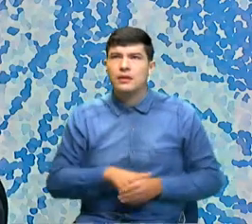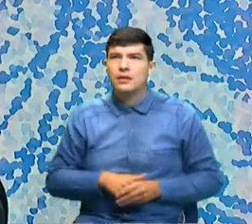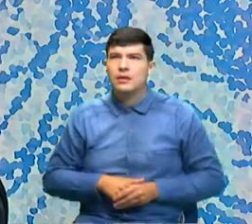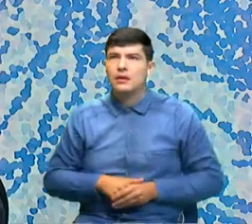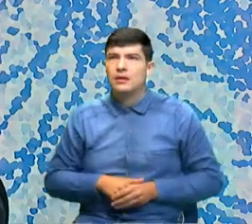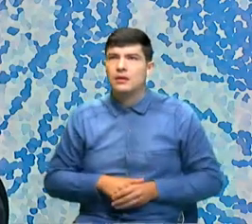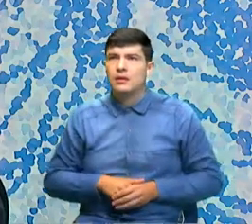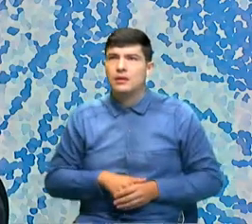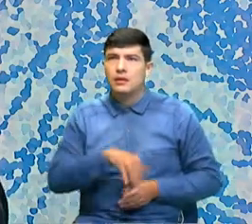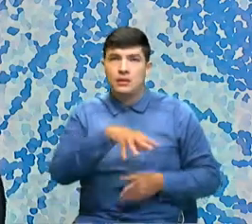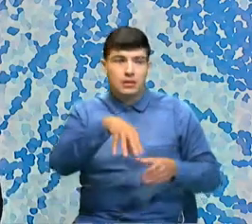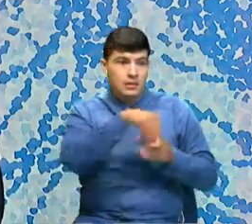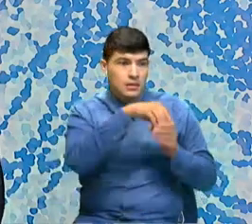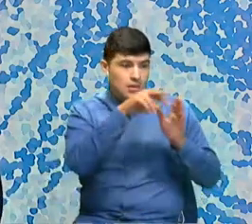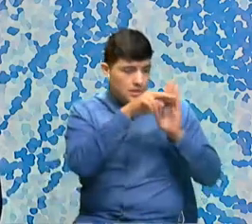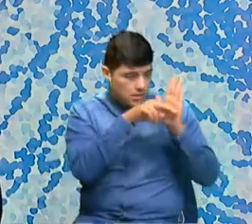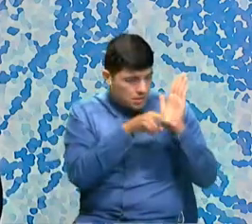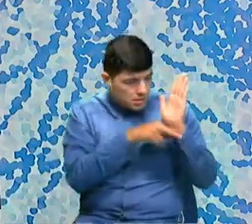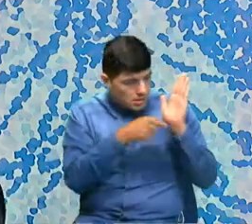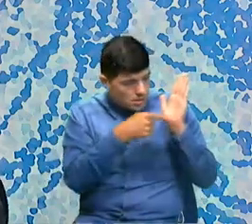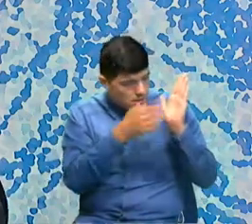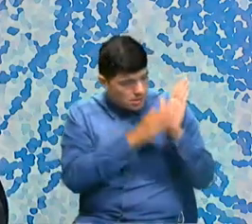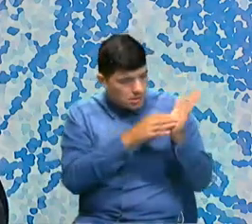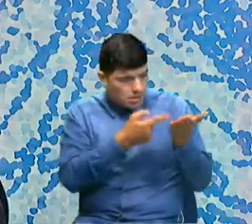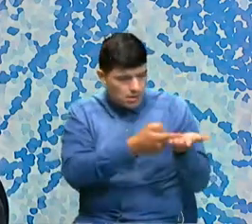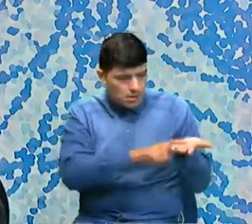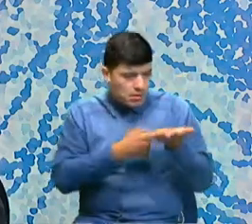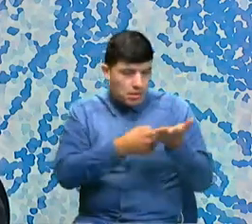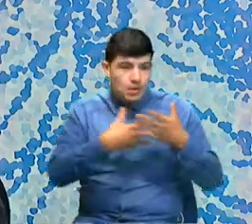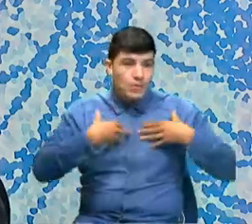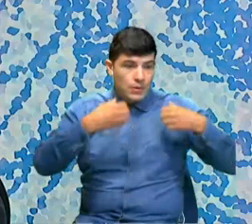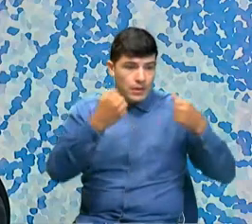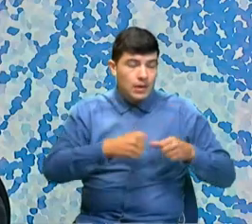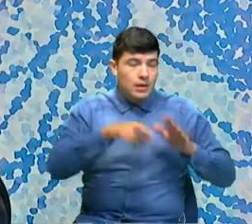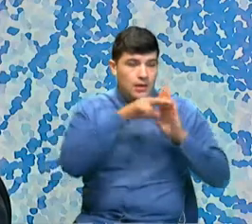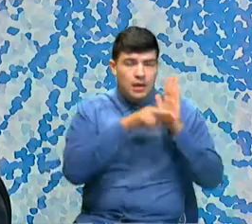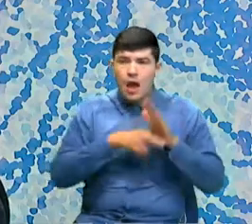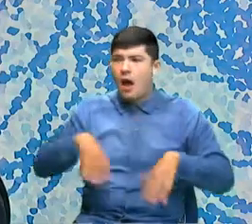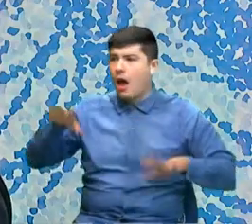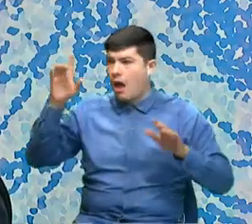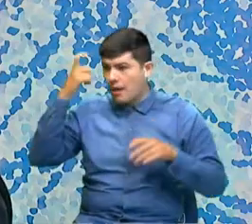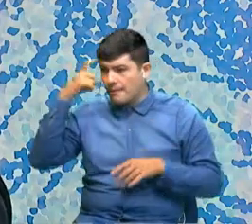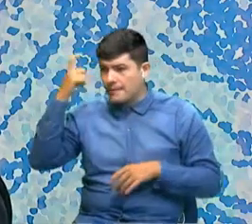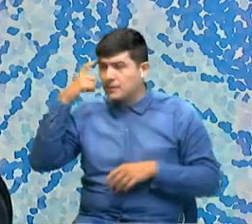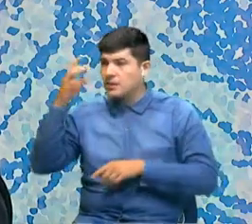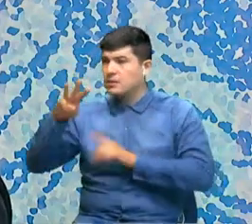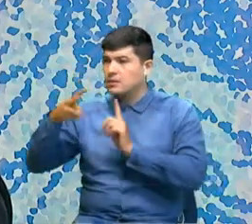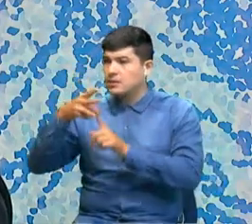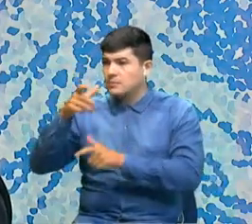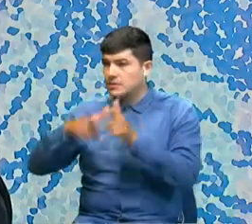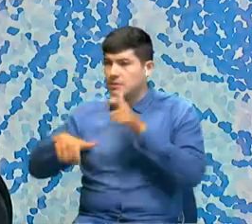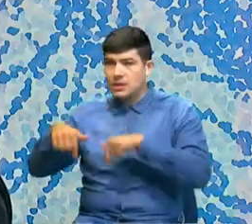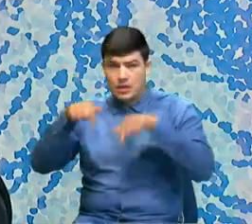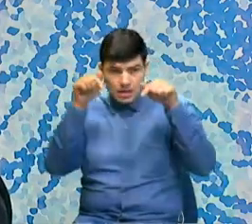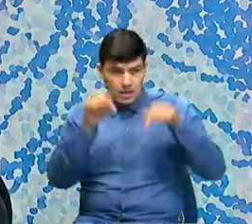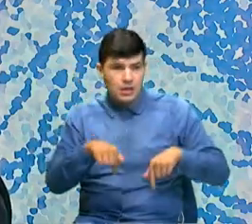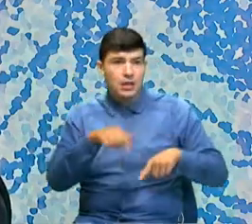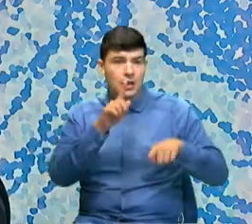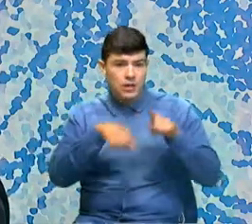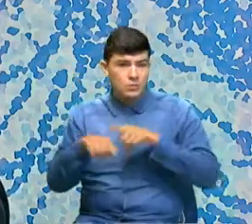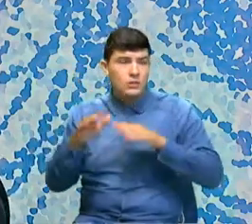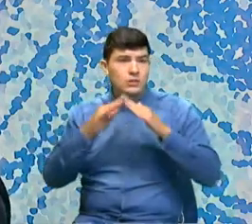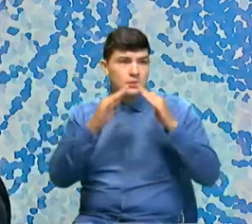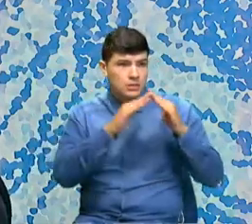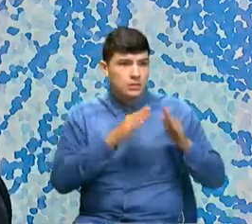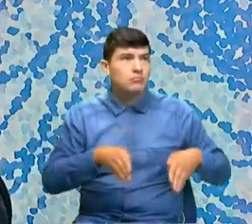Y está dentro de la parte reglamentaria de la copropiedad. Bueno, pensando en los terceros. Y aquí hay conjuntos que están haciendo eso.